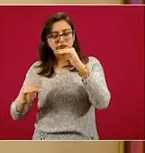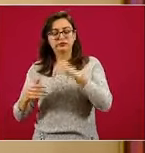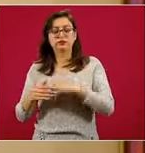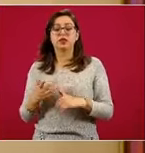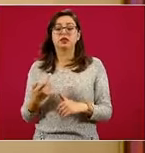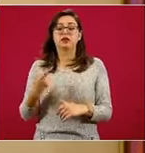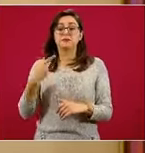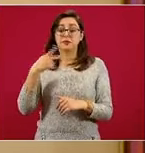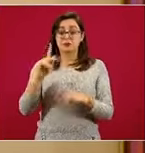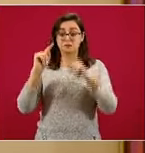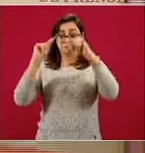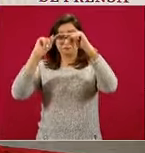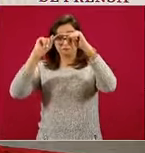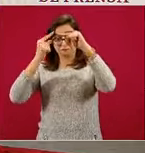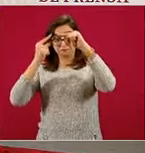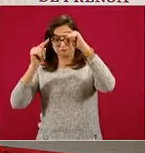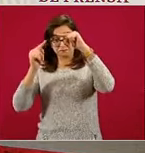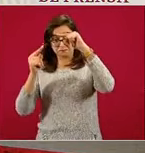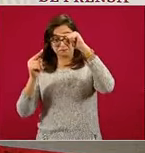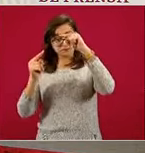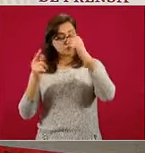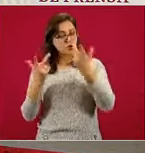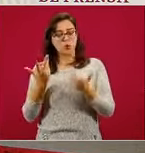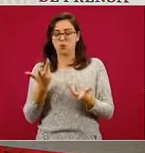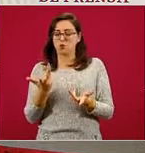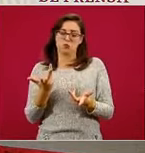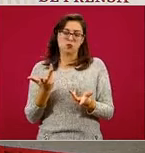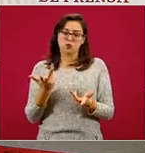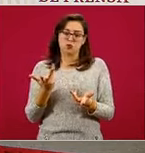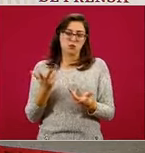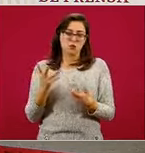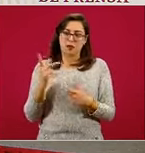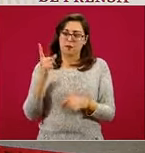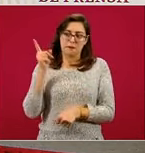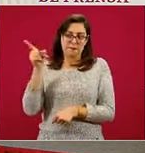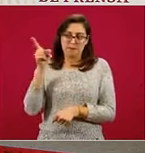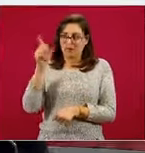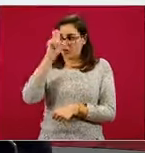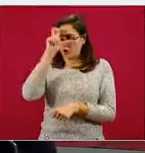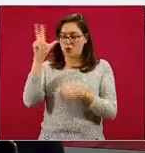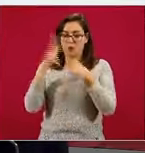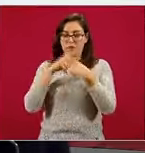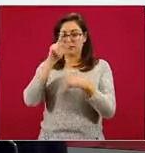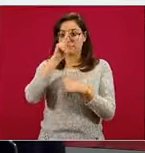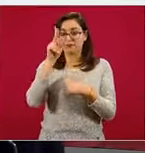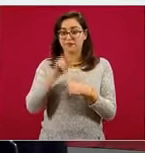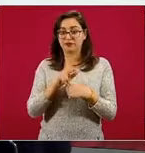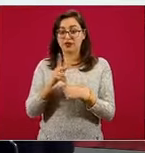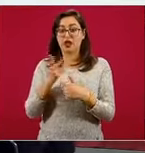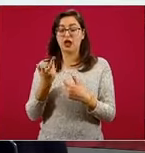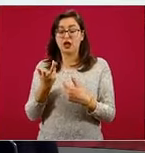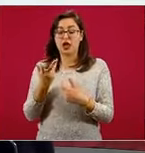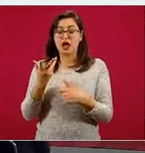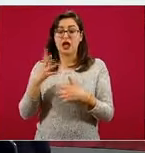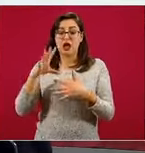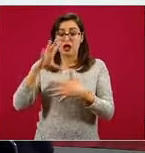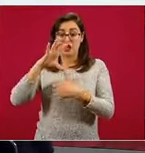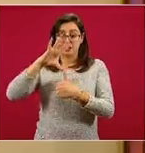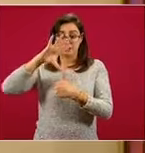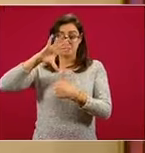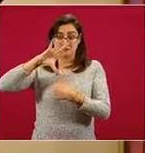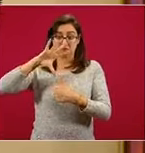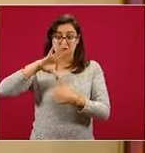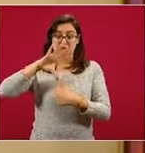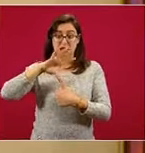este indicio todavía se mantiene por encima de todas las subregiones. América del Norte ha tenido un crecimiento importante, ya en